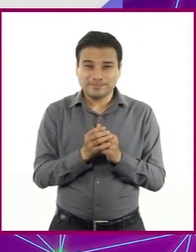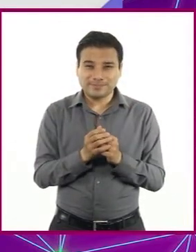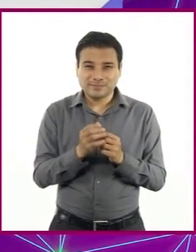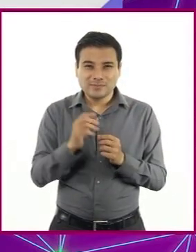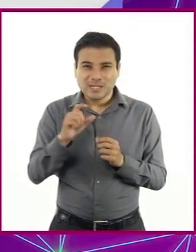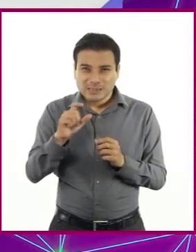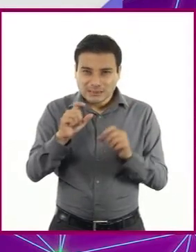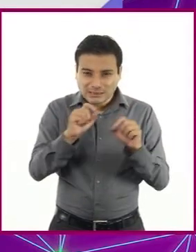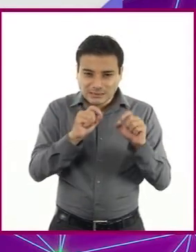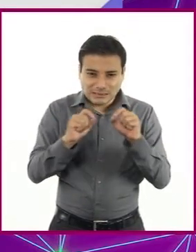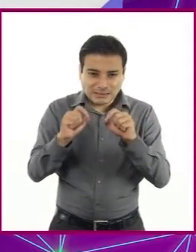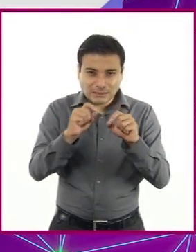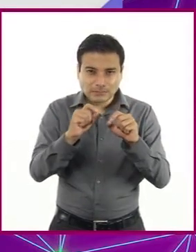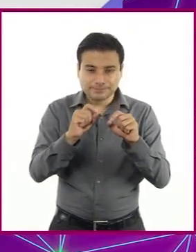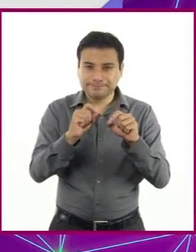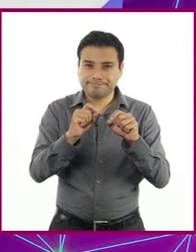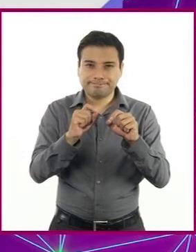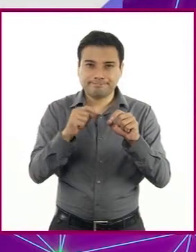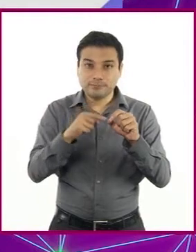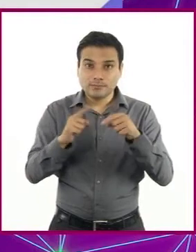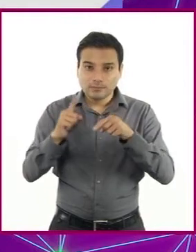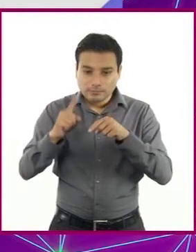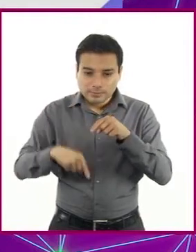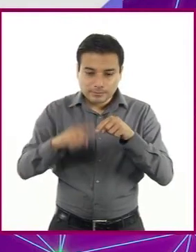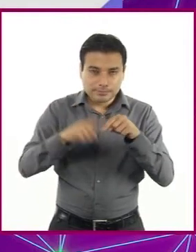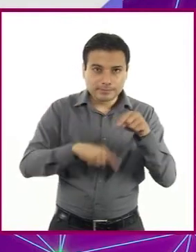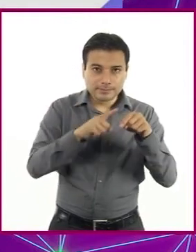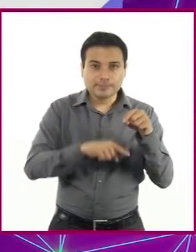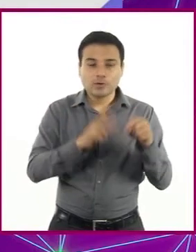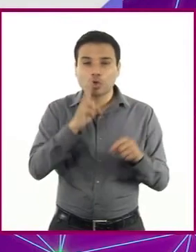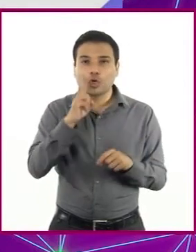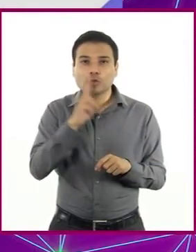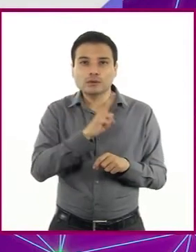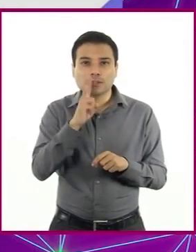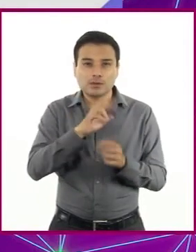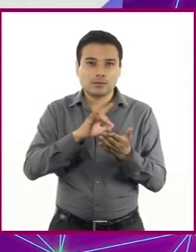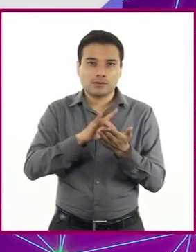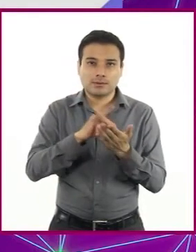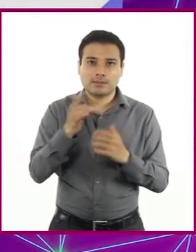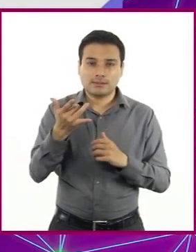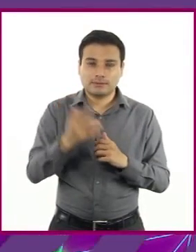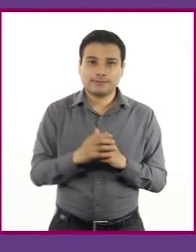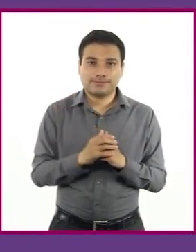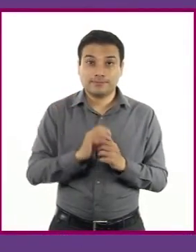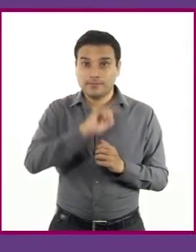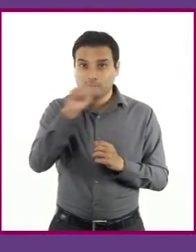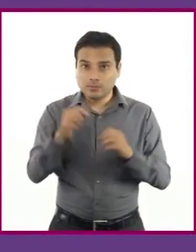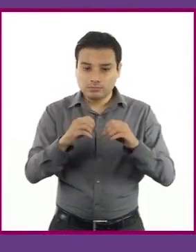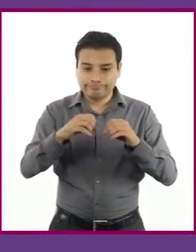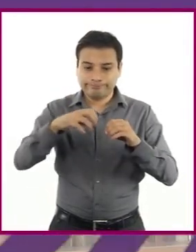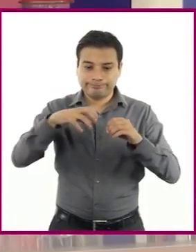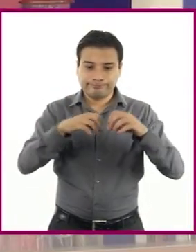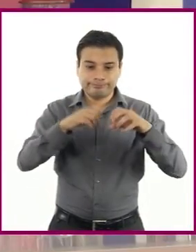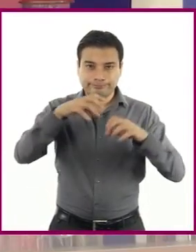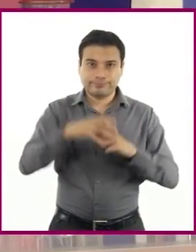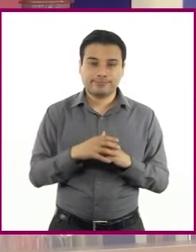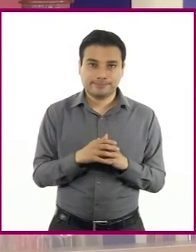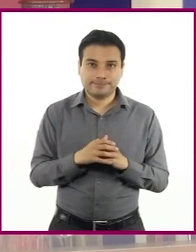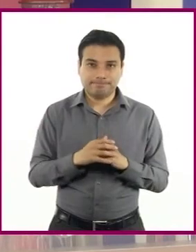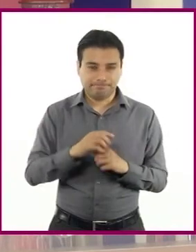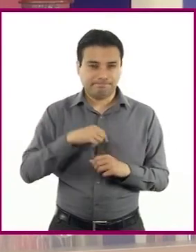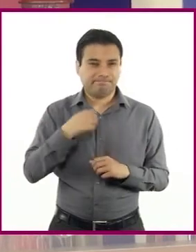herida no sobreviven en presencia del oxígeno y mueren al formarse las burbujas. Reto